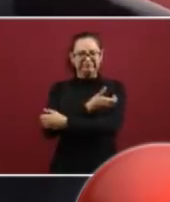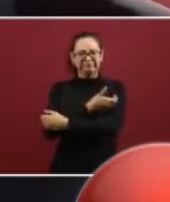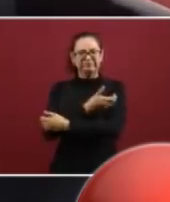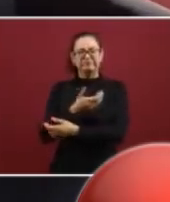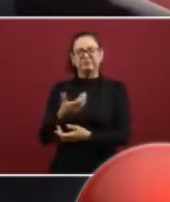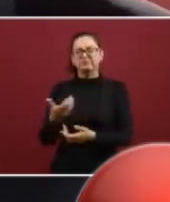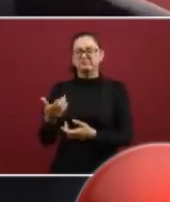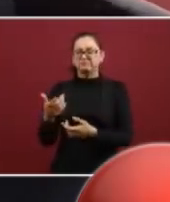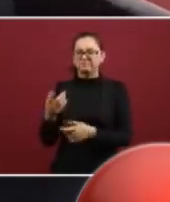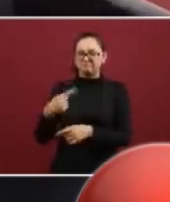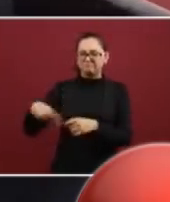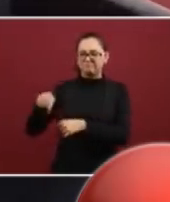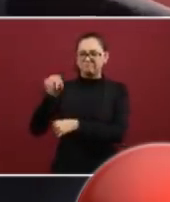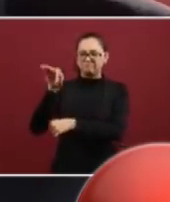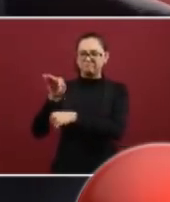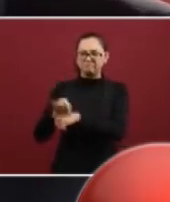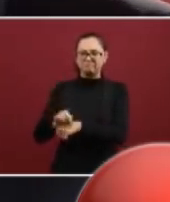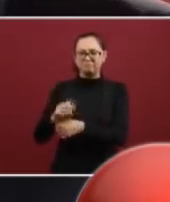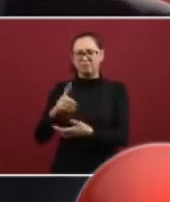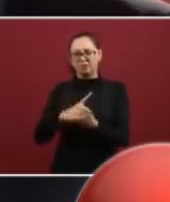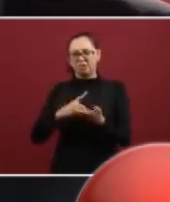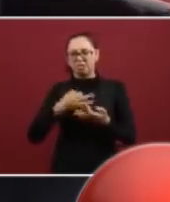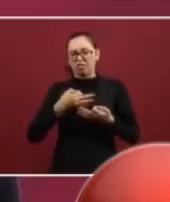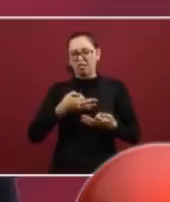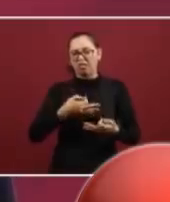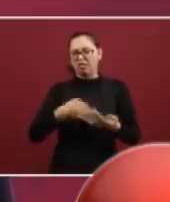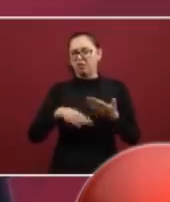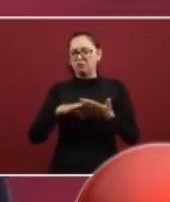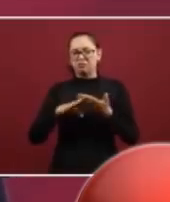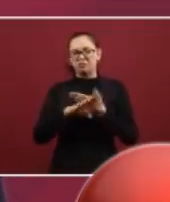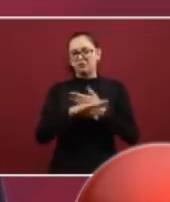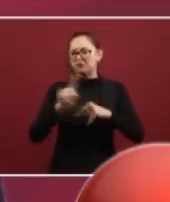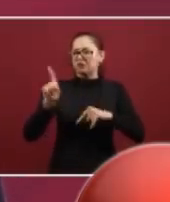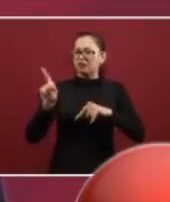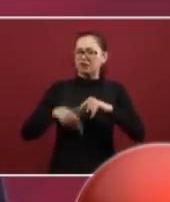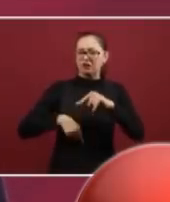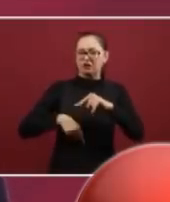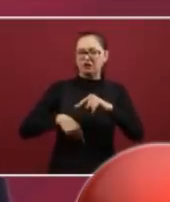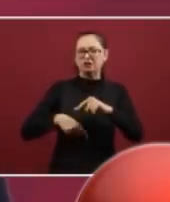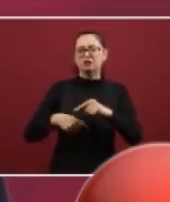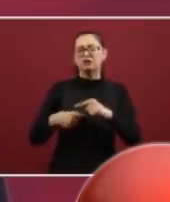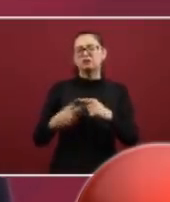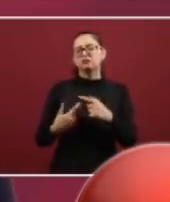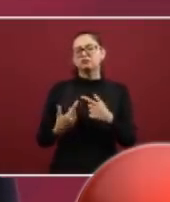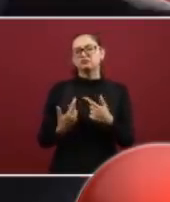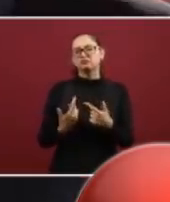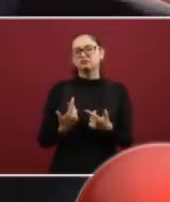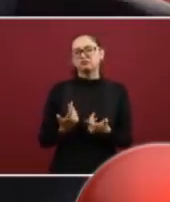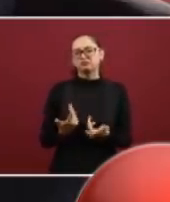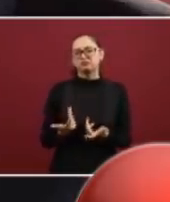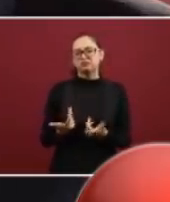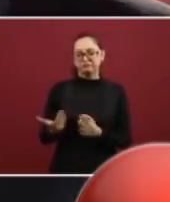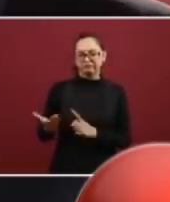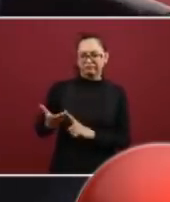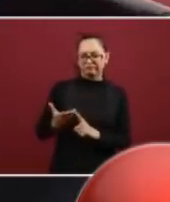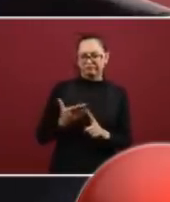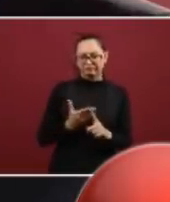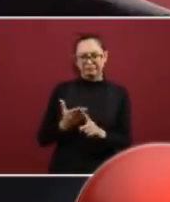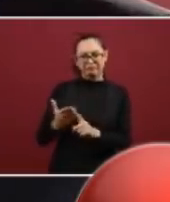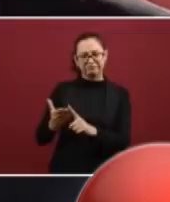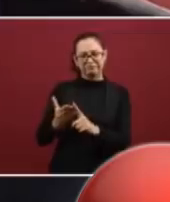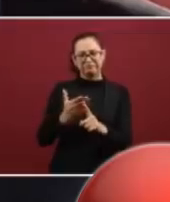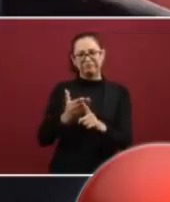esa tentación, quitarles esa tentación y conducirlos por el